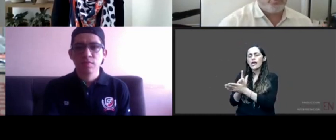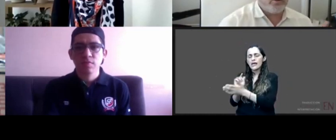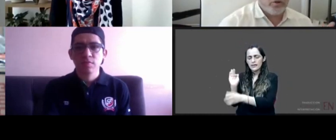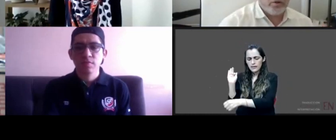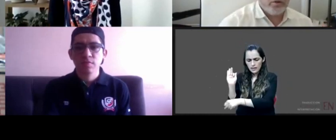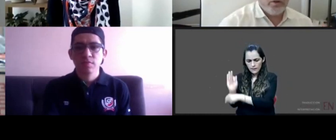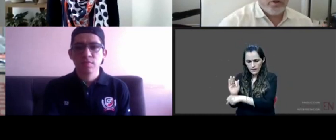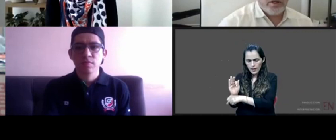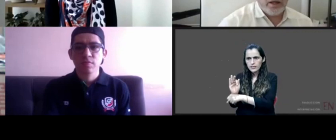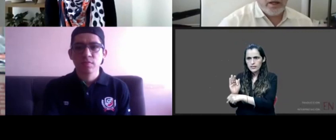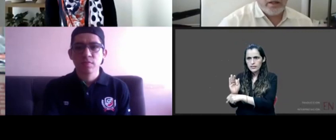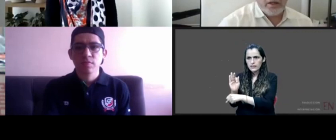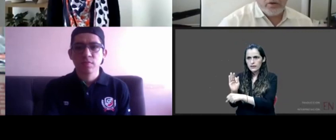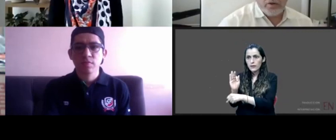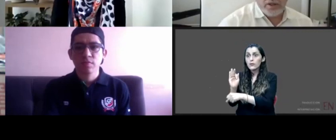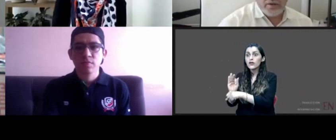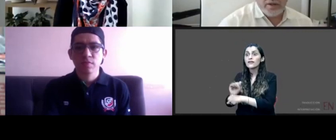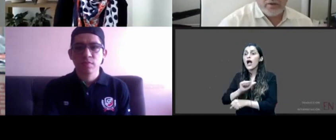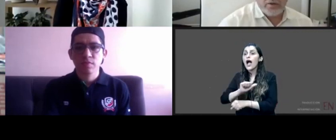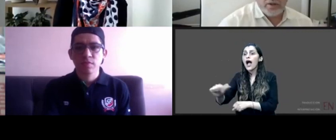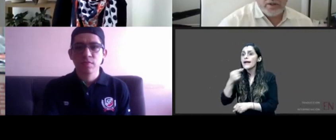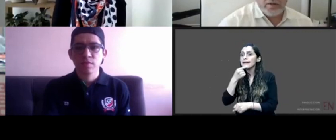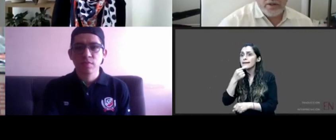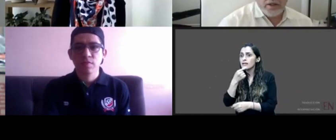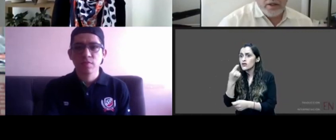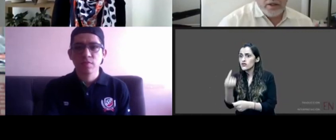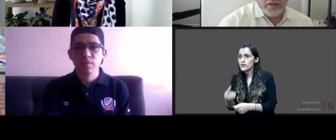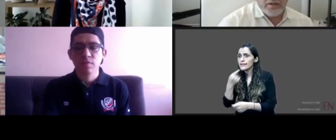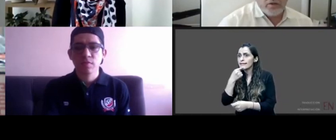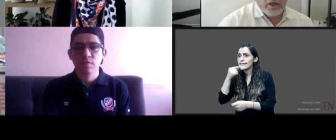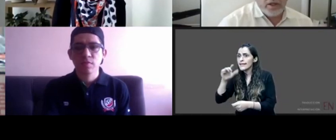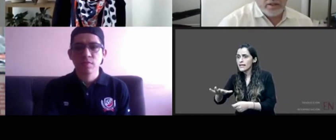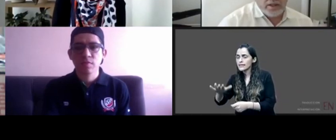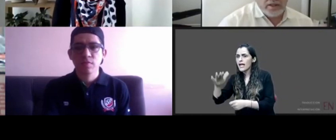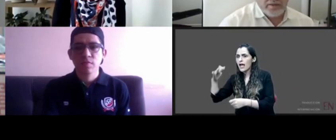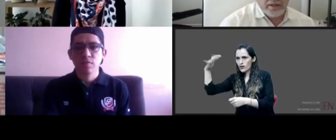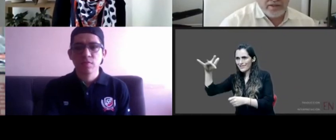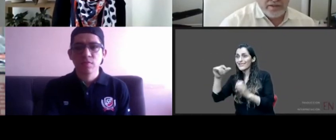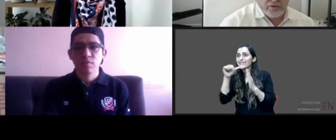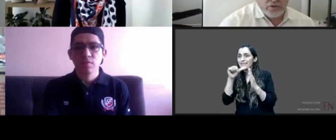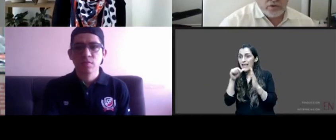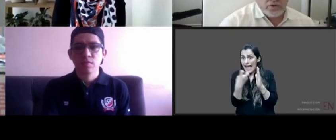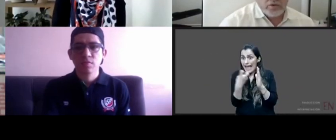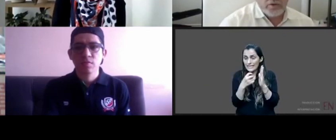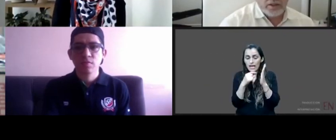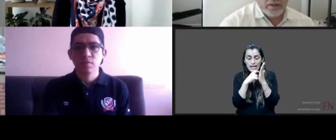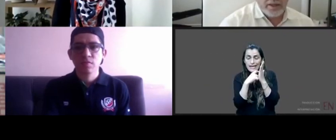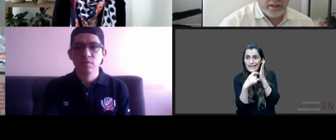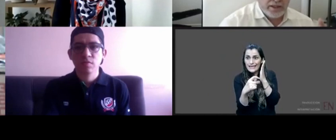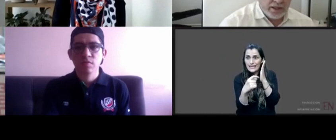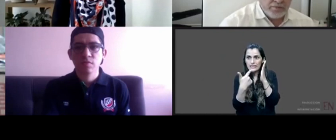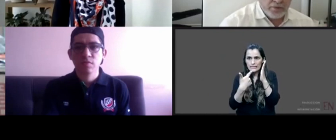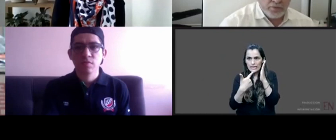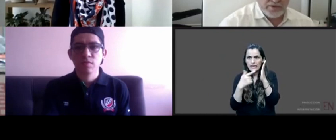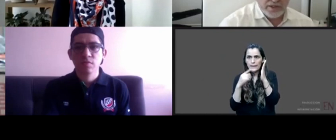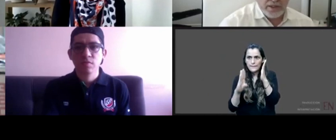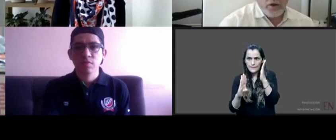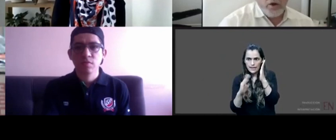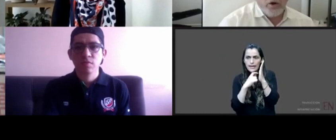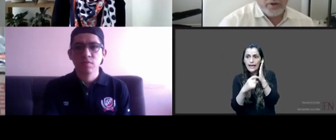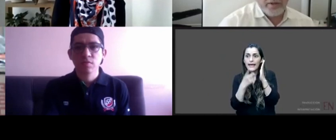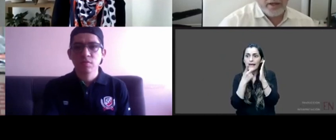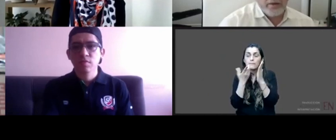de Protección a niños y niñas y adolescentes. Y dice lo siguiente en este inciso 7b de la